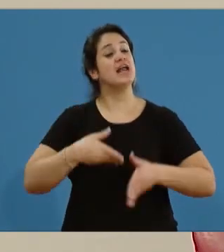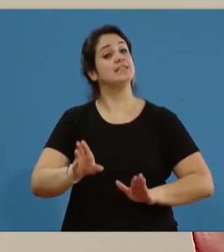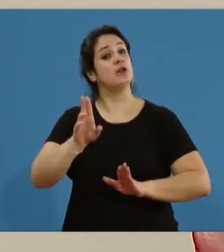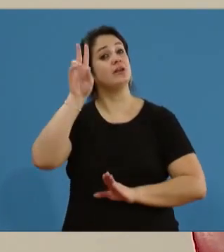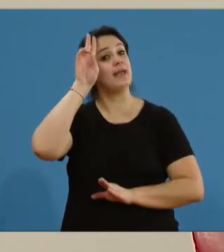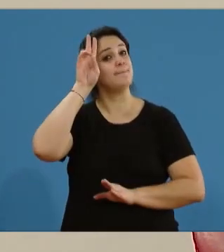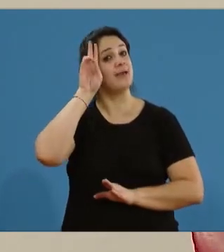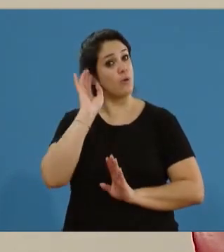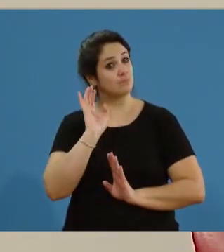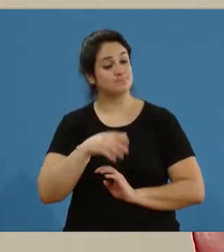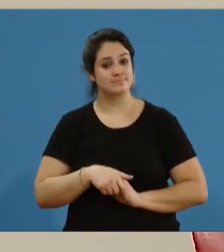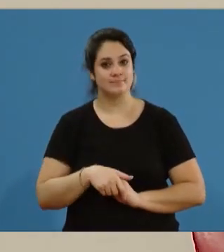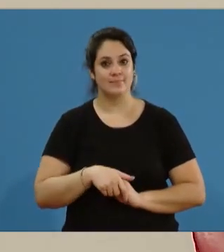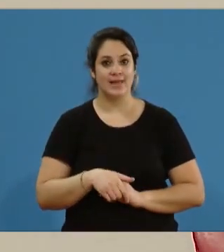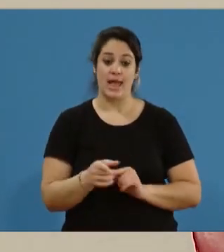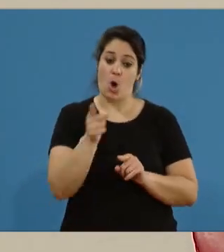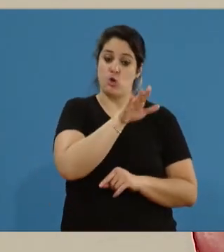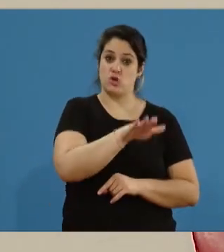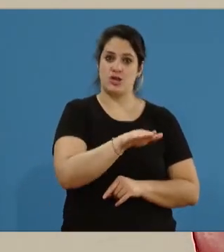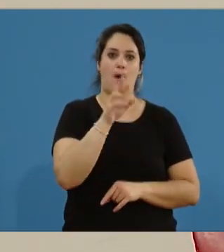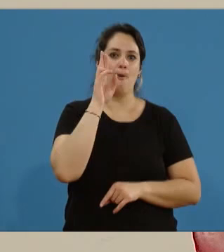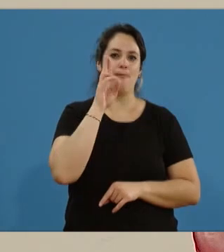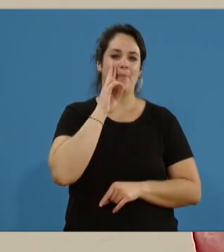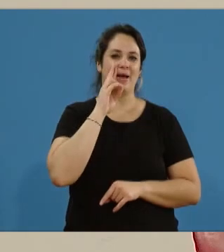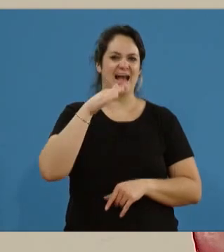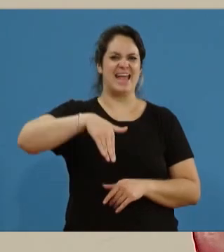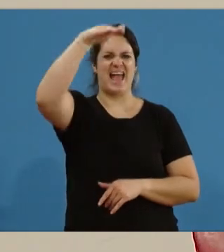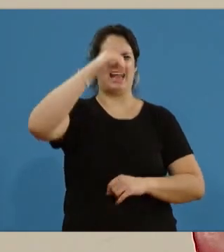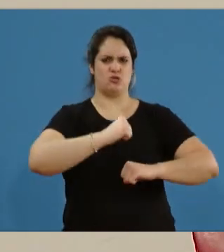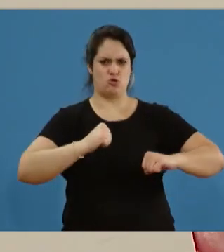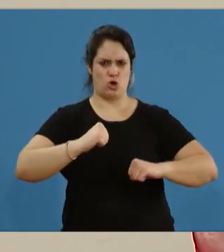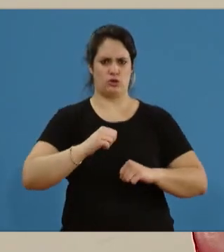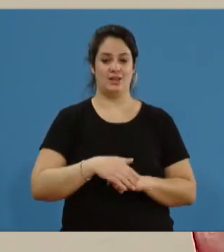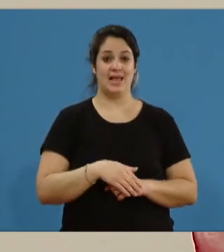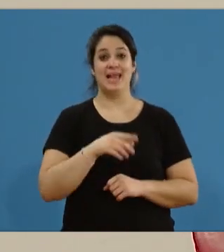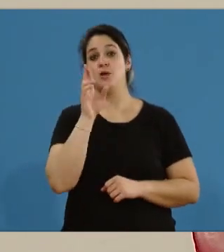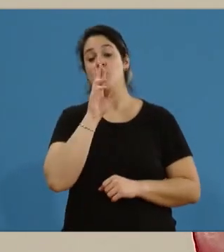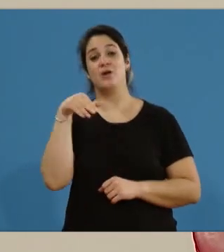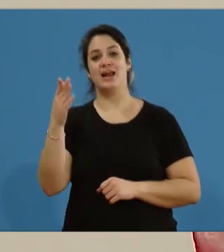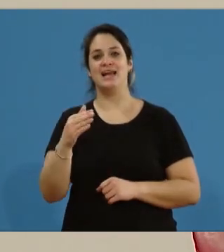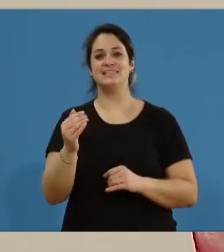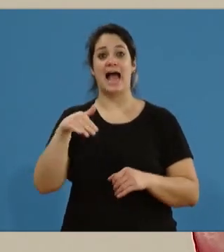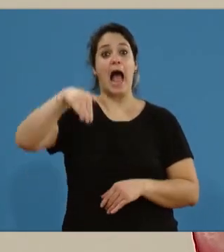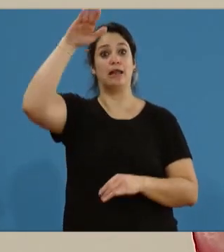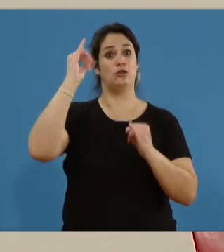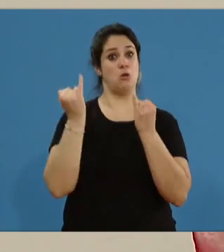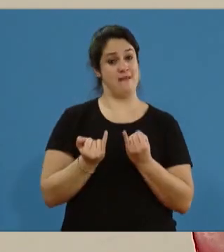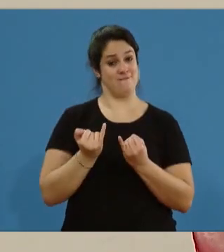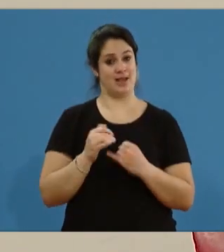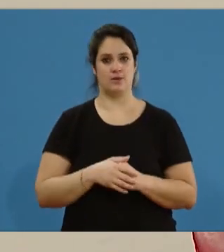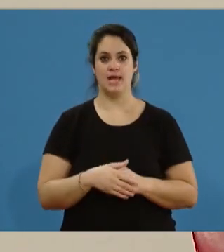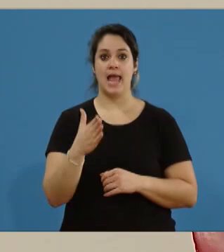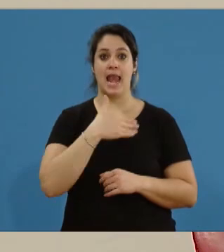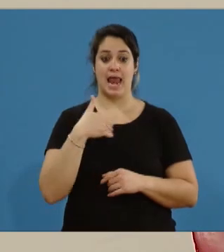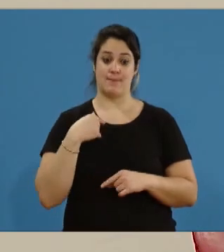Perú. El papá de Alberto es alto y gordo. El de Cristina es flaco y alto. La